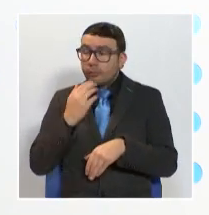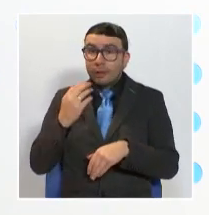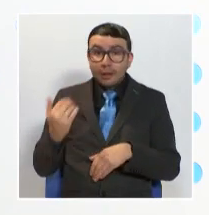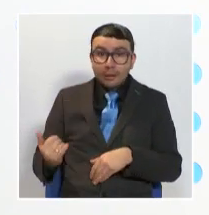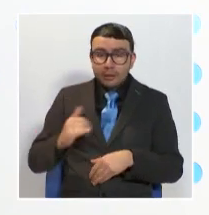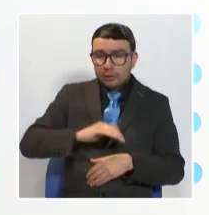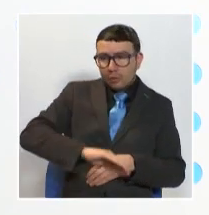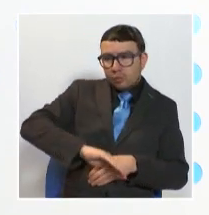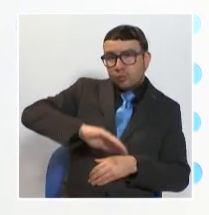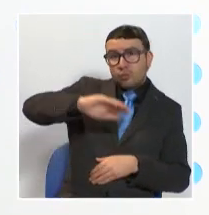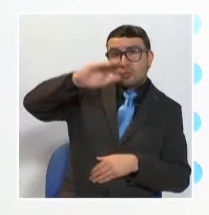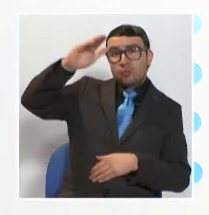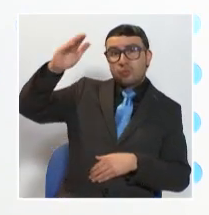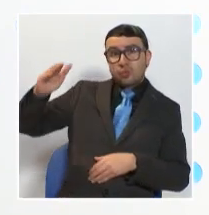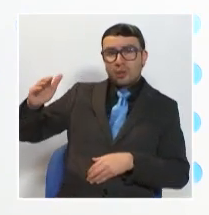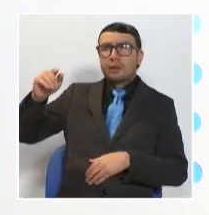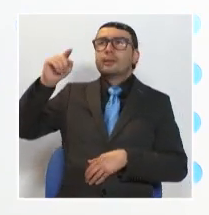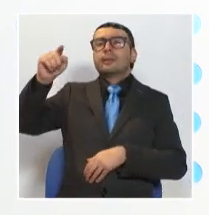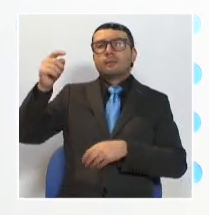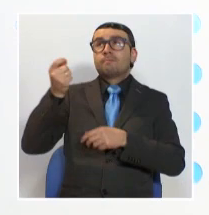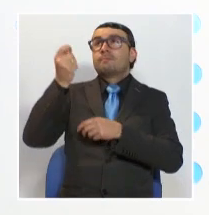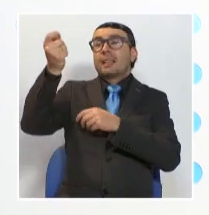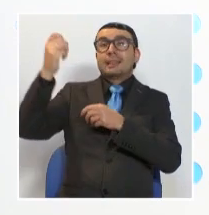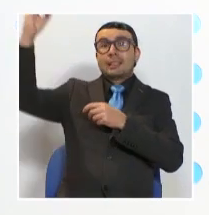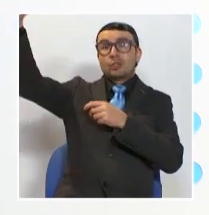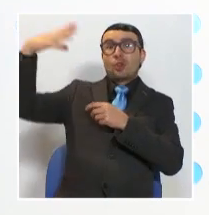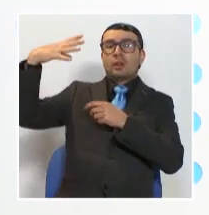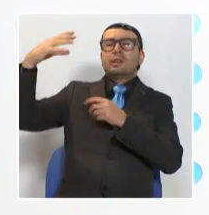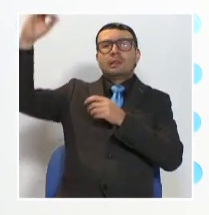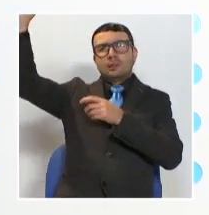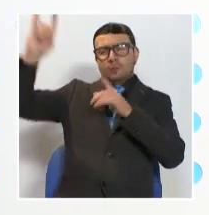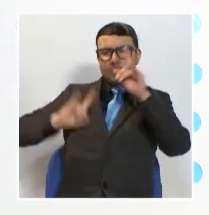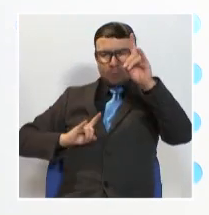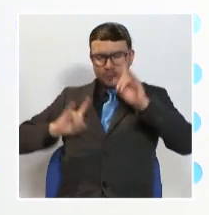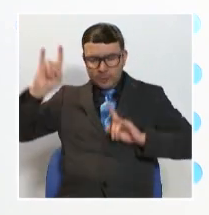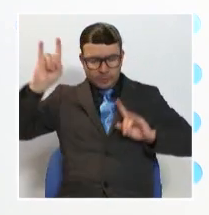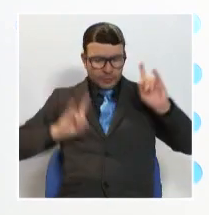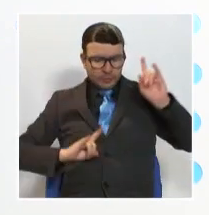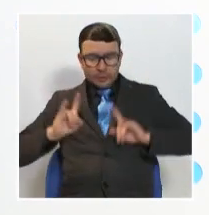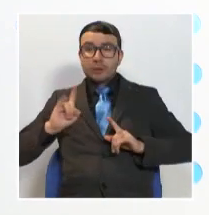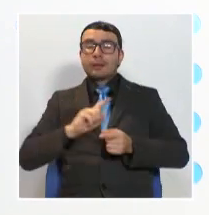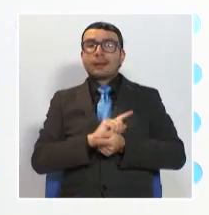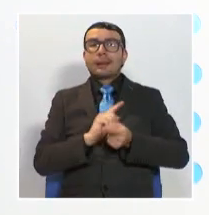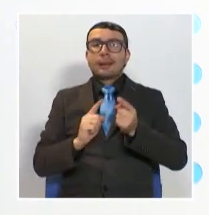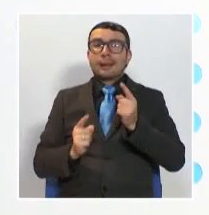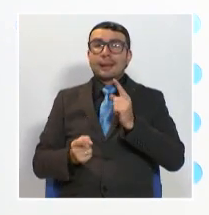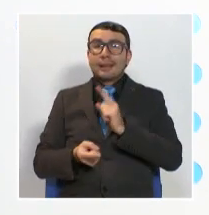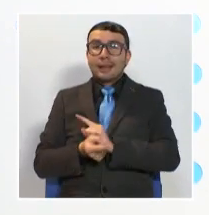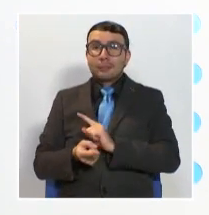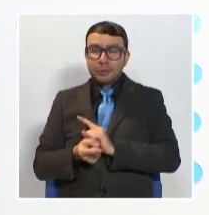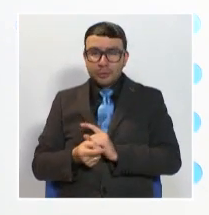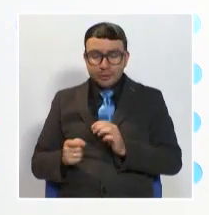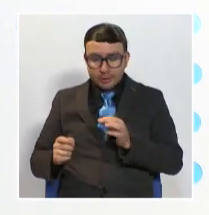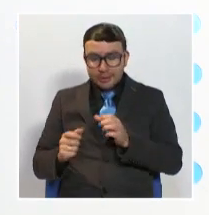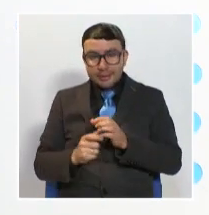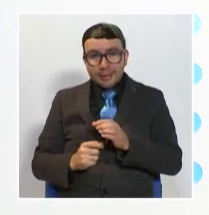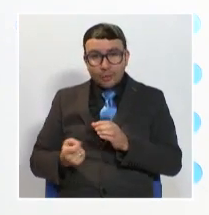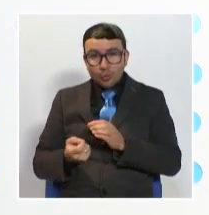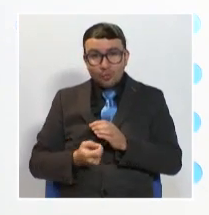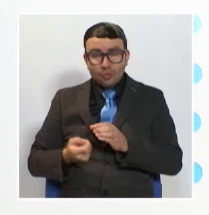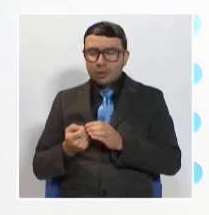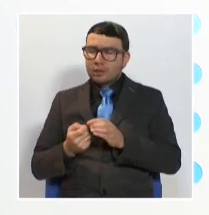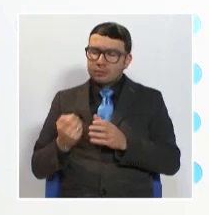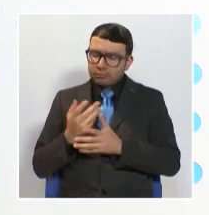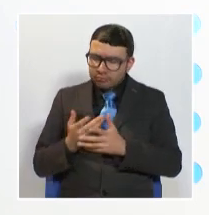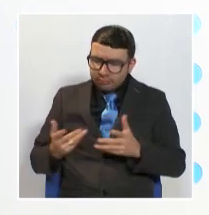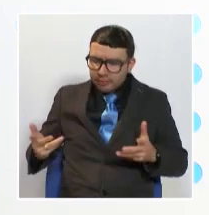más a la radiación ultravioleta y esa radiación produce unos cambios en las células madre, los queratinocitos, que